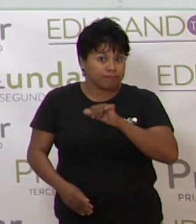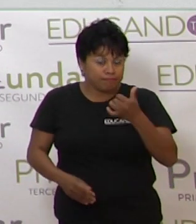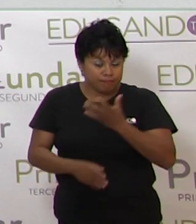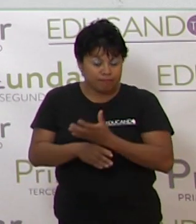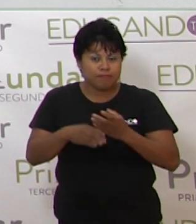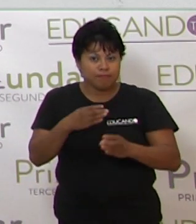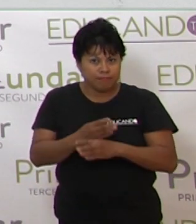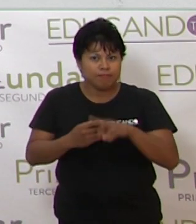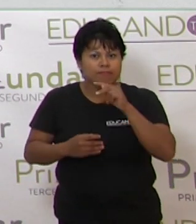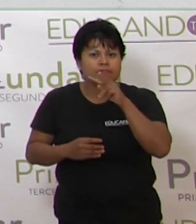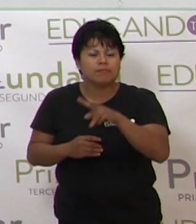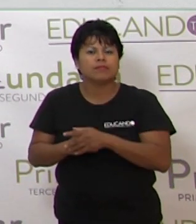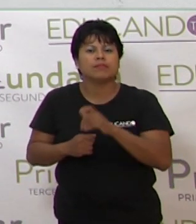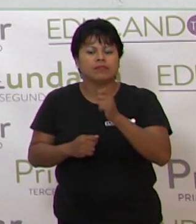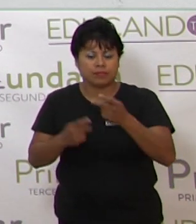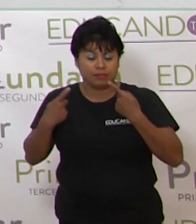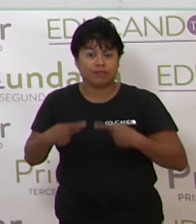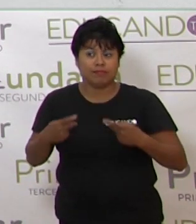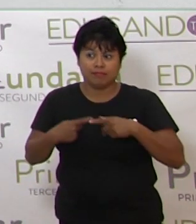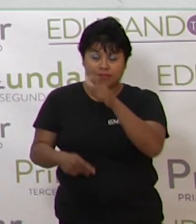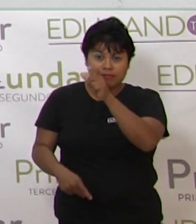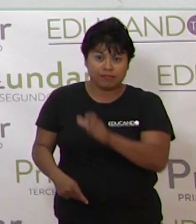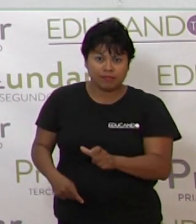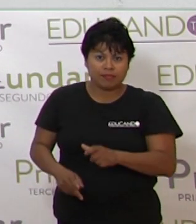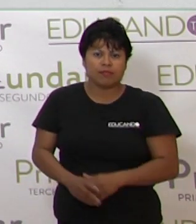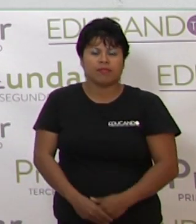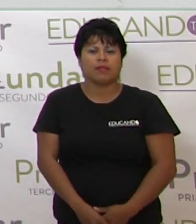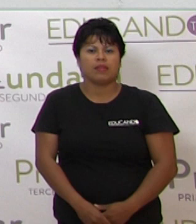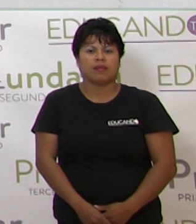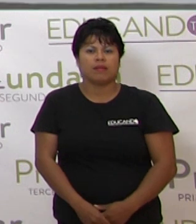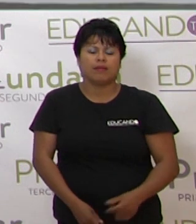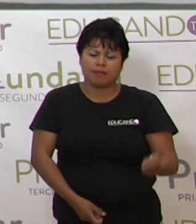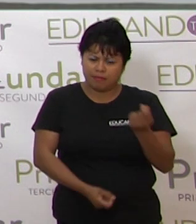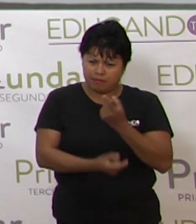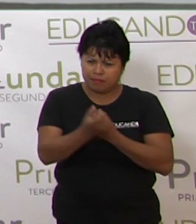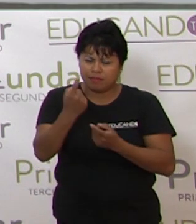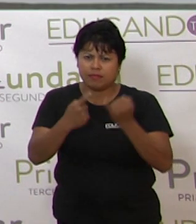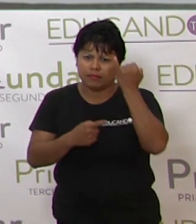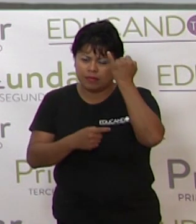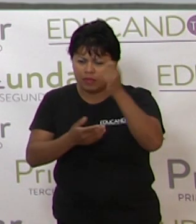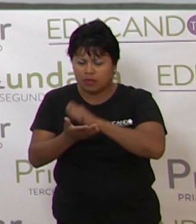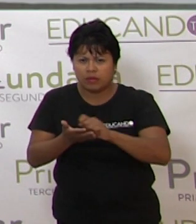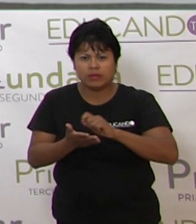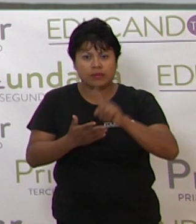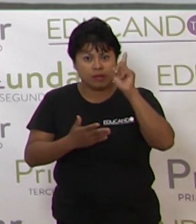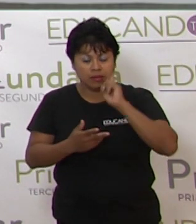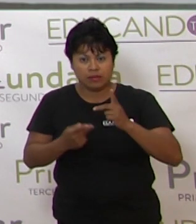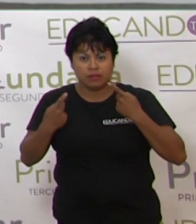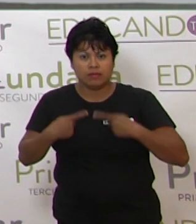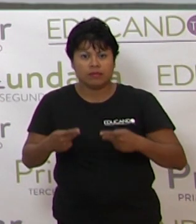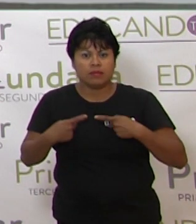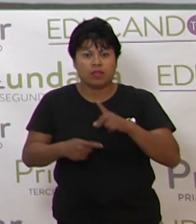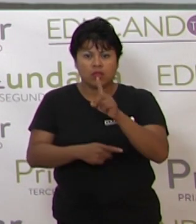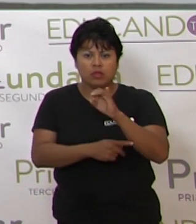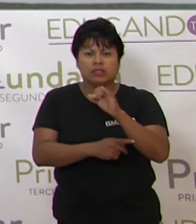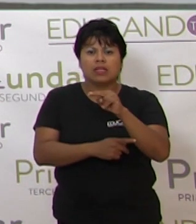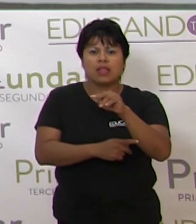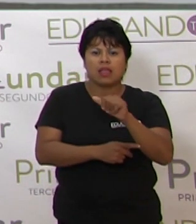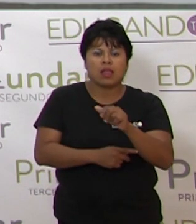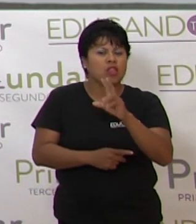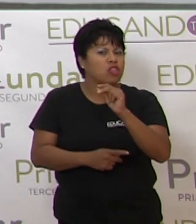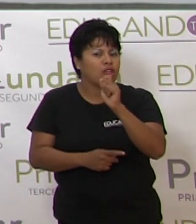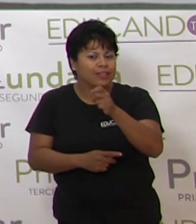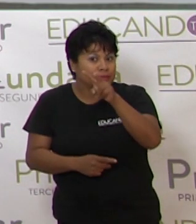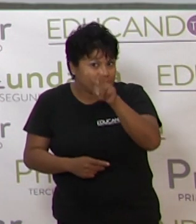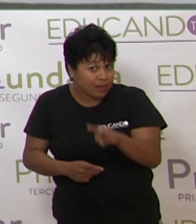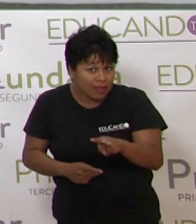Otra cosa también es la protagonista. Algunos autores dicen que la protagonista Dulcinea